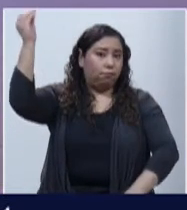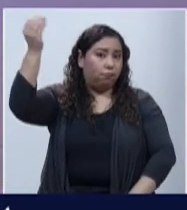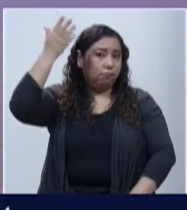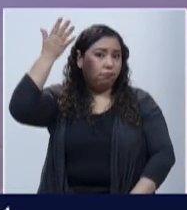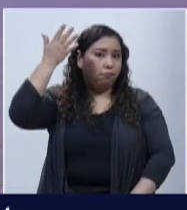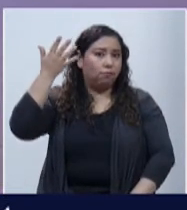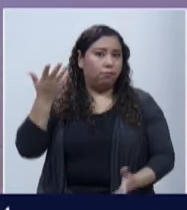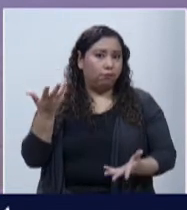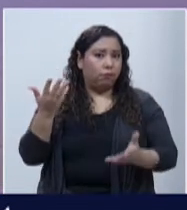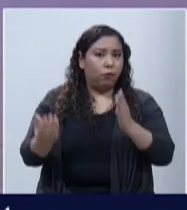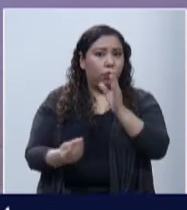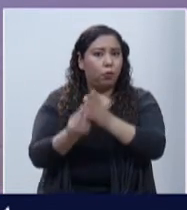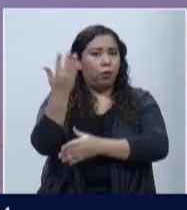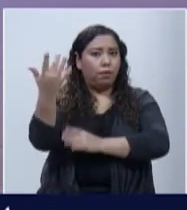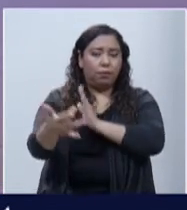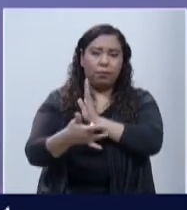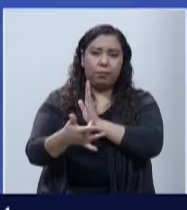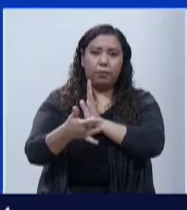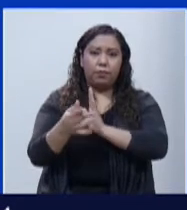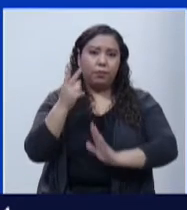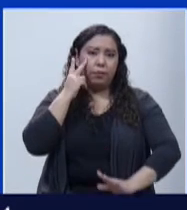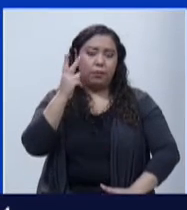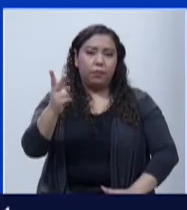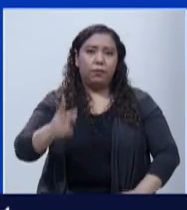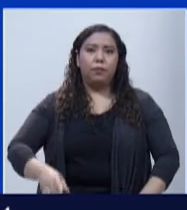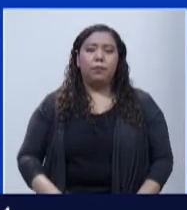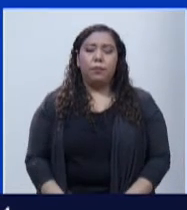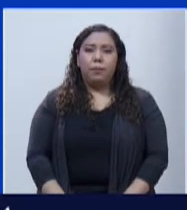carillas nuestra de todos los detalles